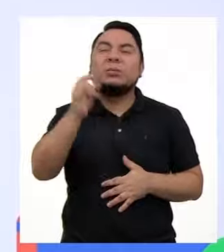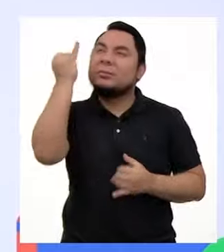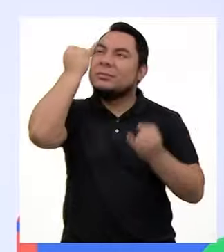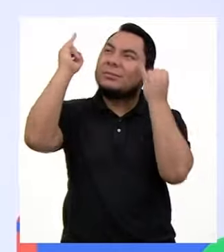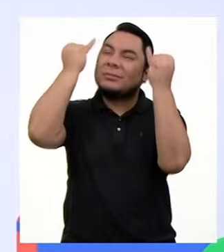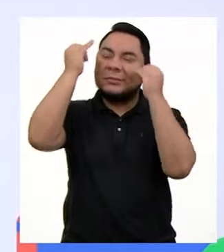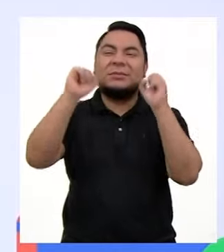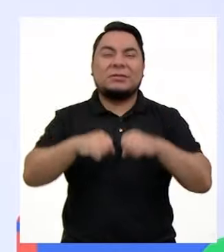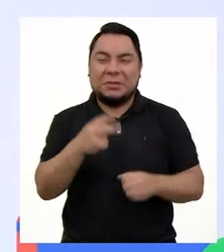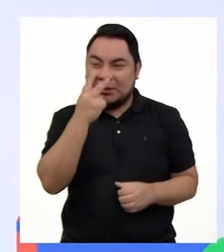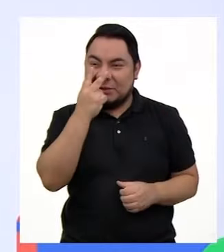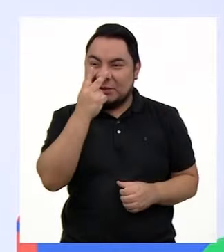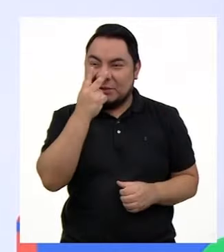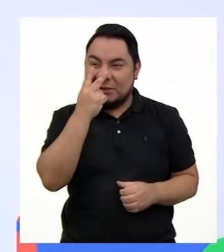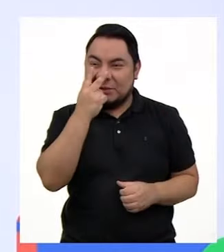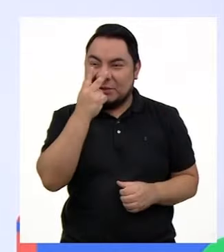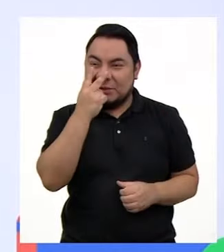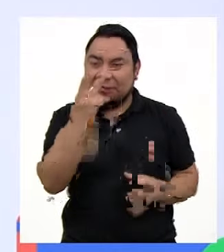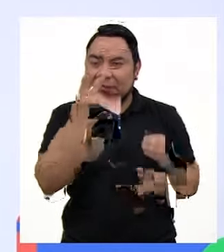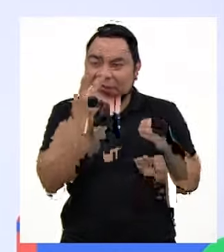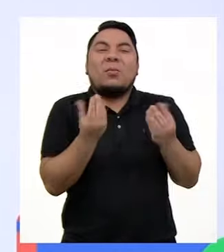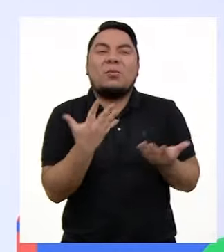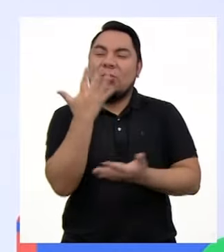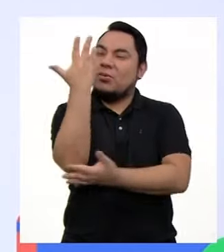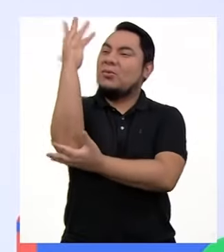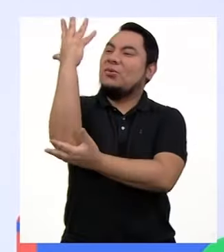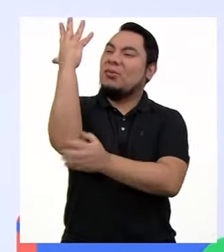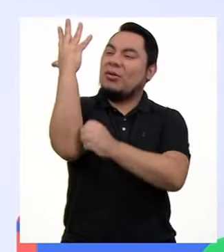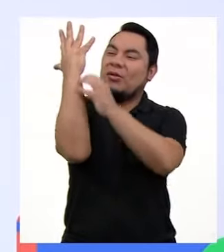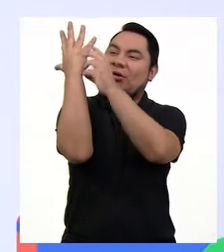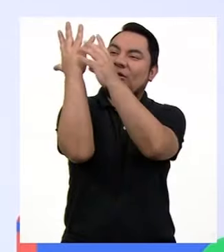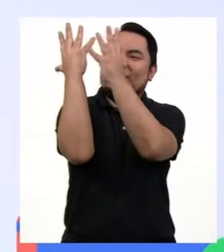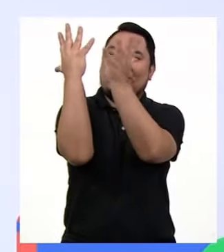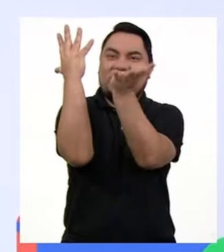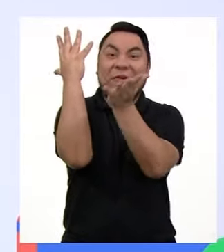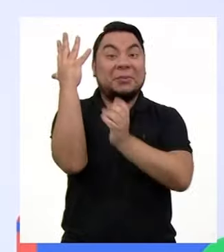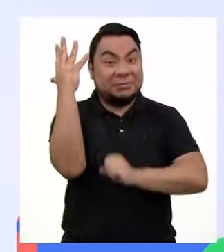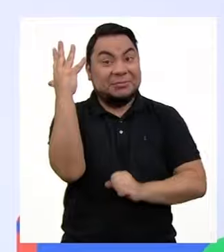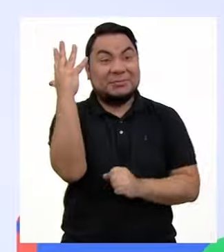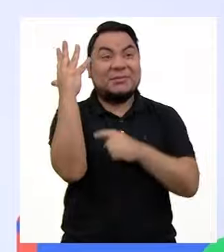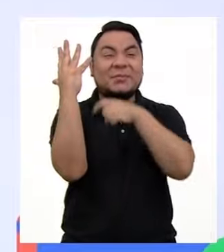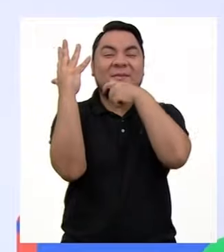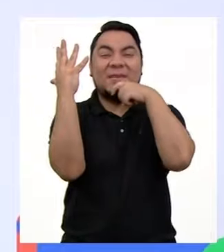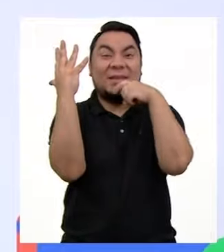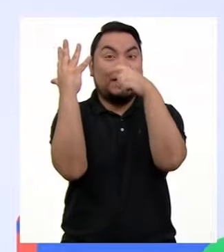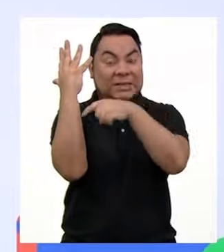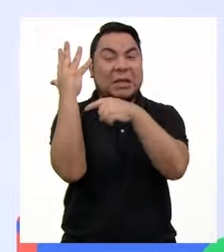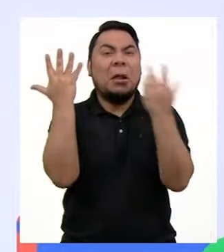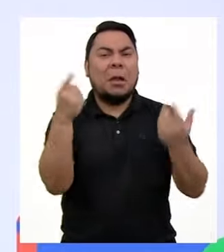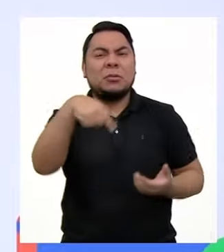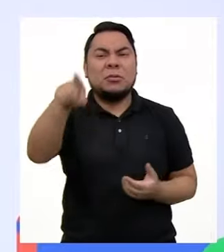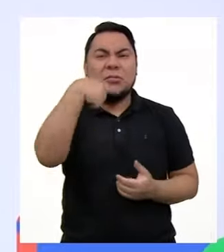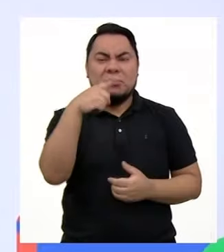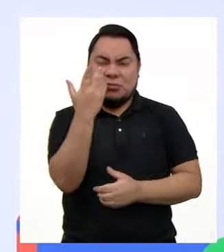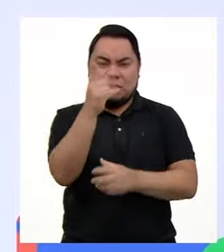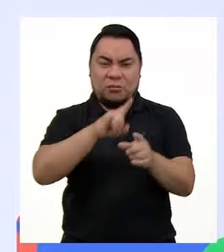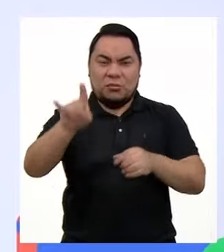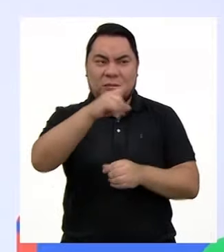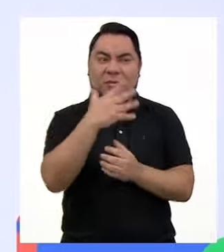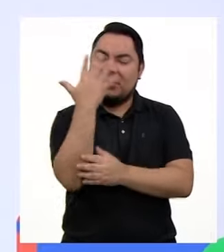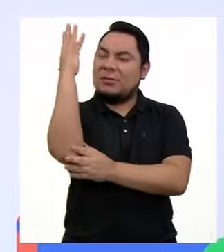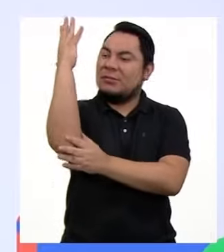y vamos a ver encima de nosotros un árbol lleno de hojas secas. Entonces, nosotros vamos a subir un brazo y